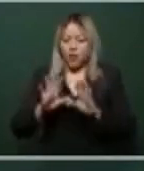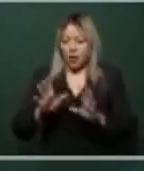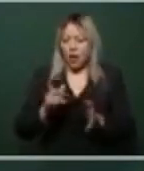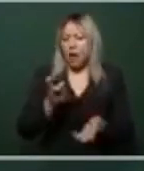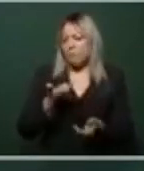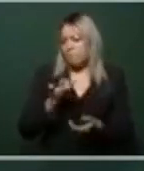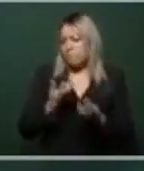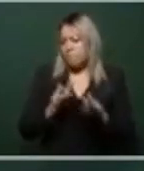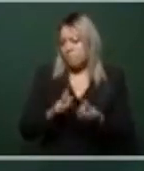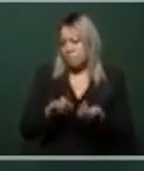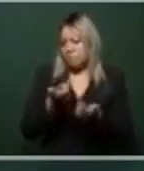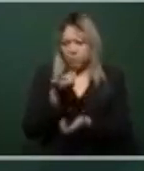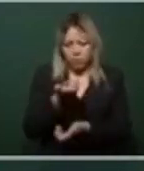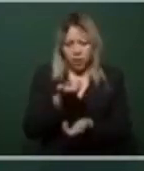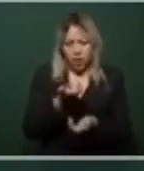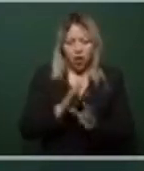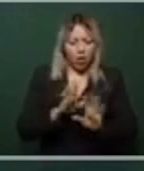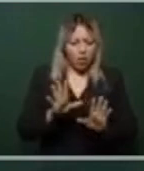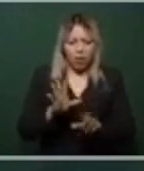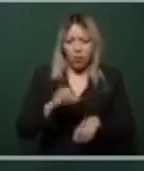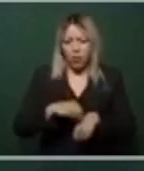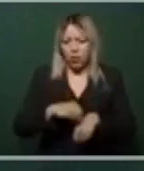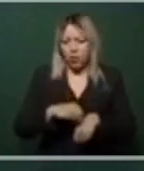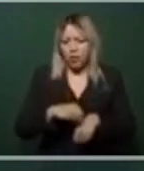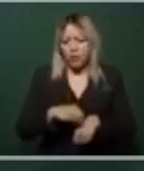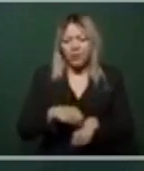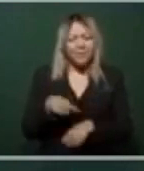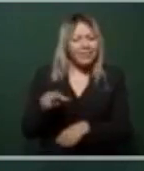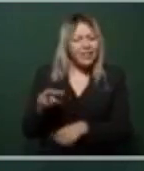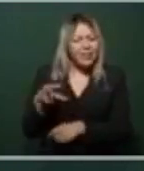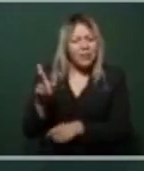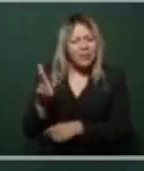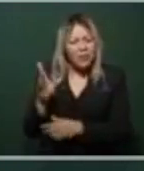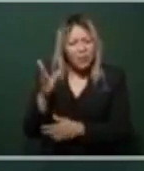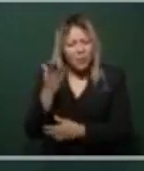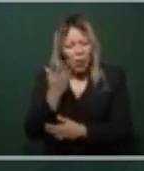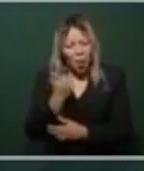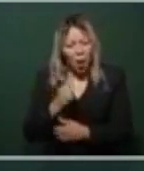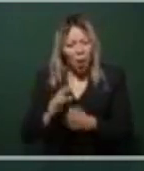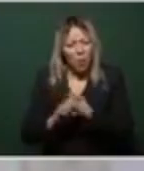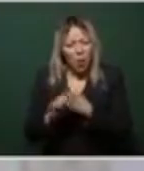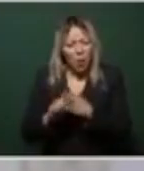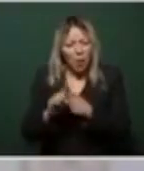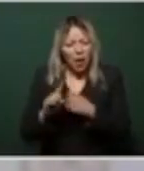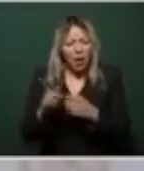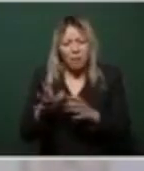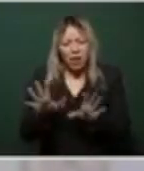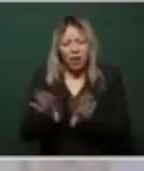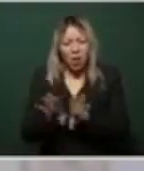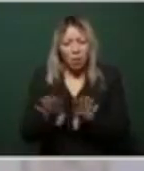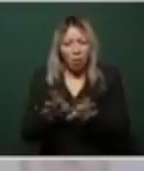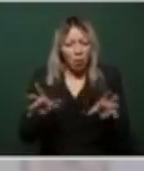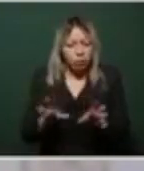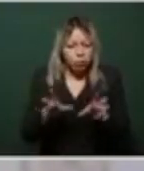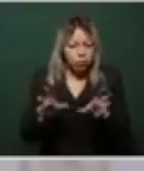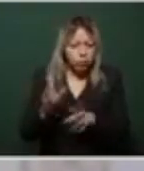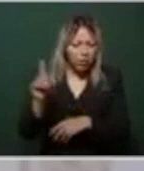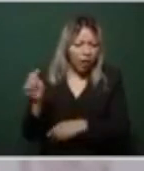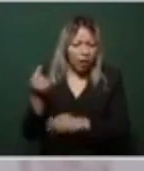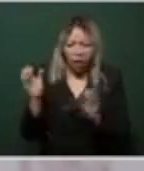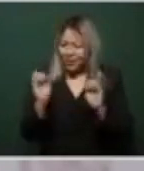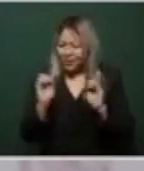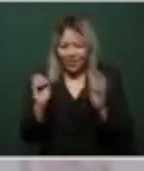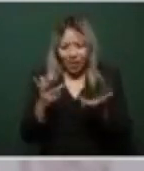No, sí, es que eso no es un asunto de sistema, es un asunto de trabajo de campo, de